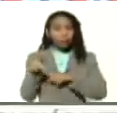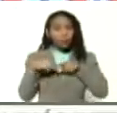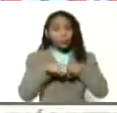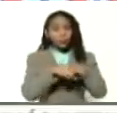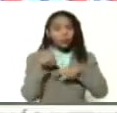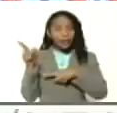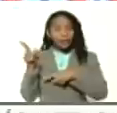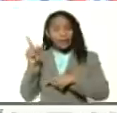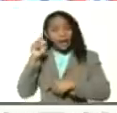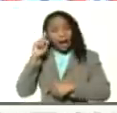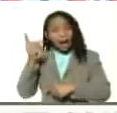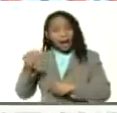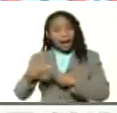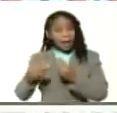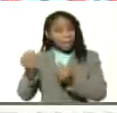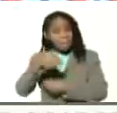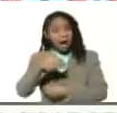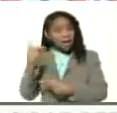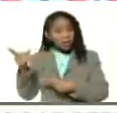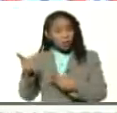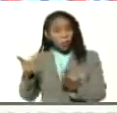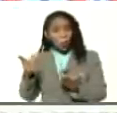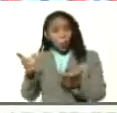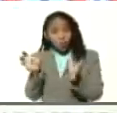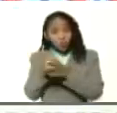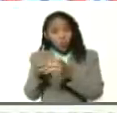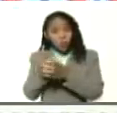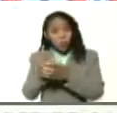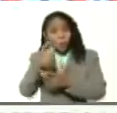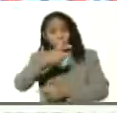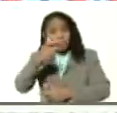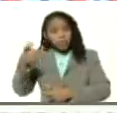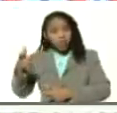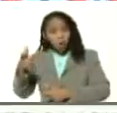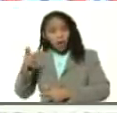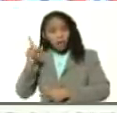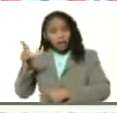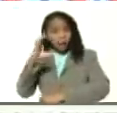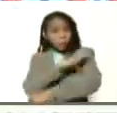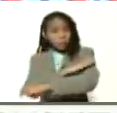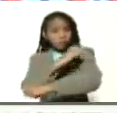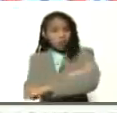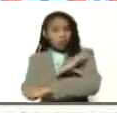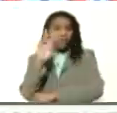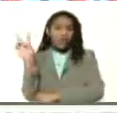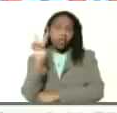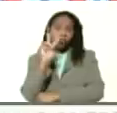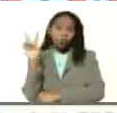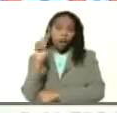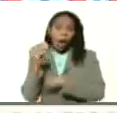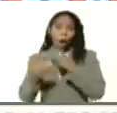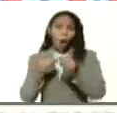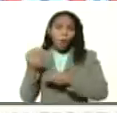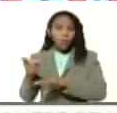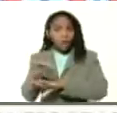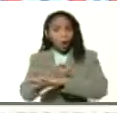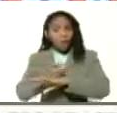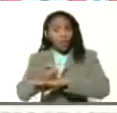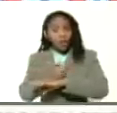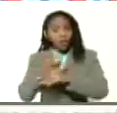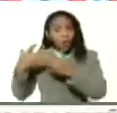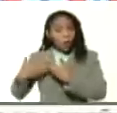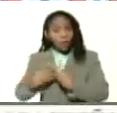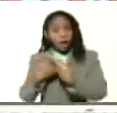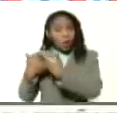donde además estos extremistas, tanto de la oposición venezolana como del gobierno de los